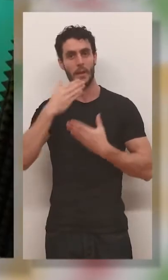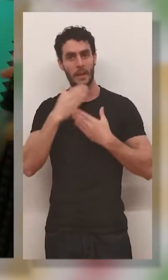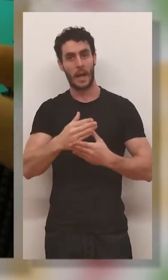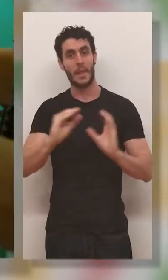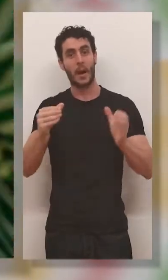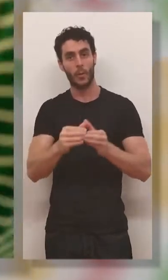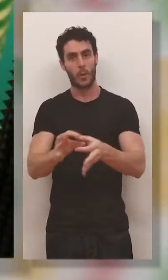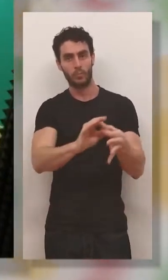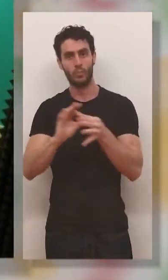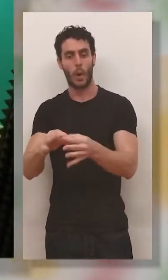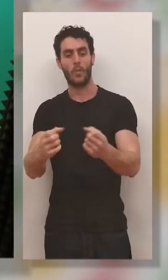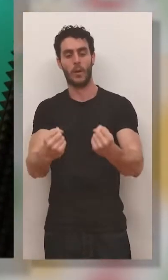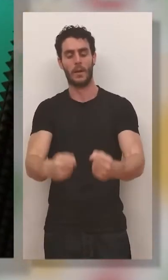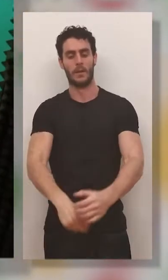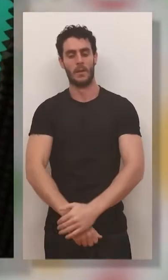fuertes.